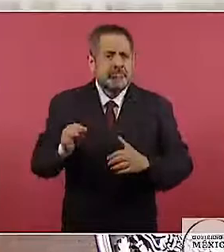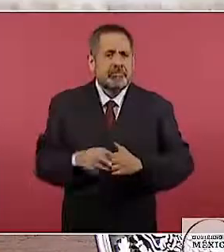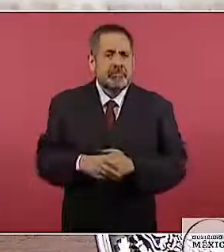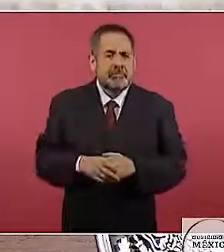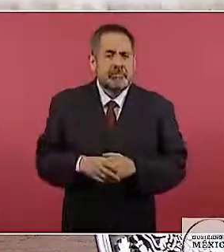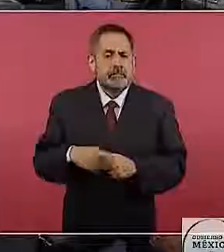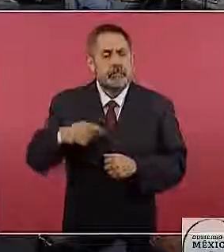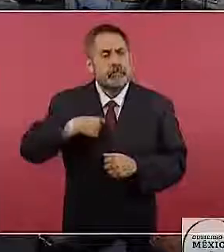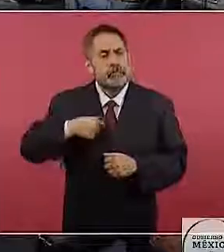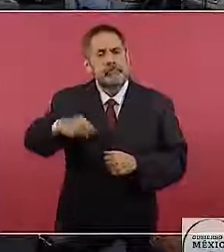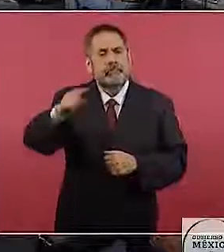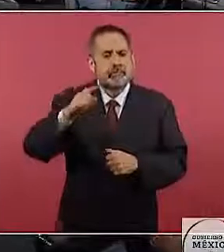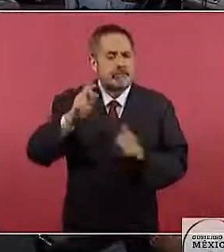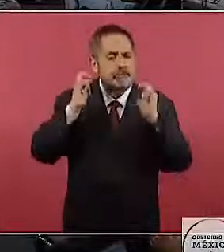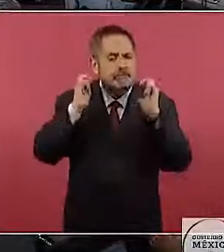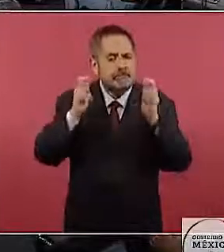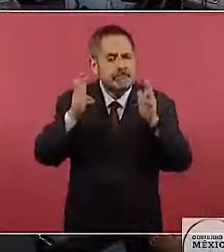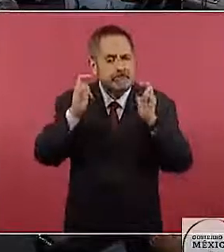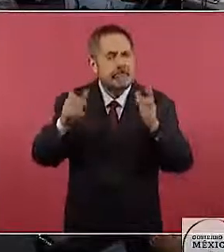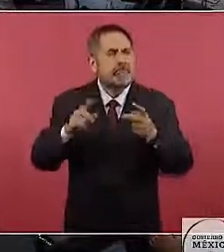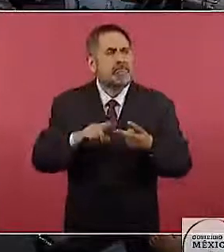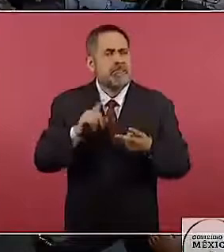Voy a ir a Chiapas,